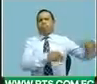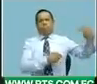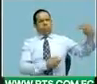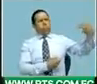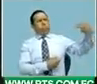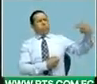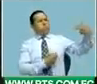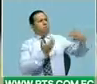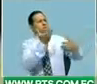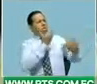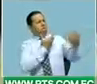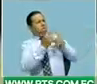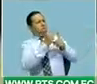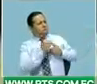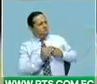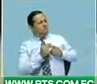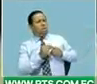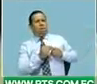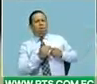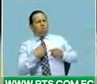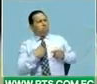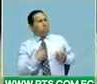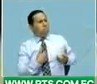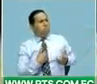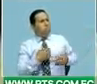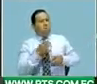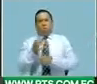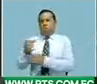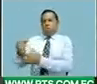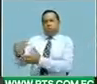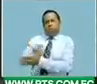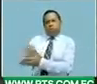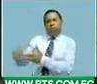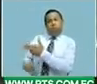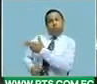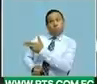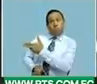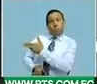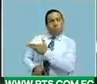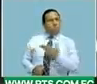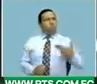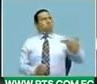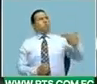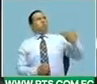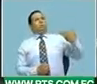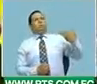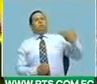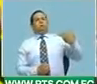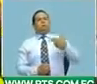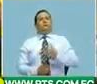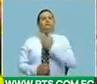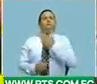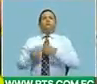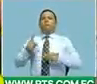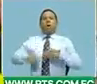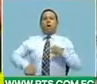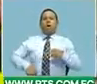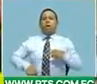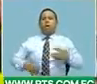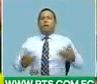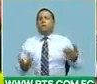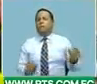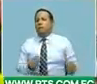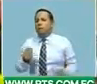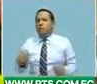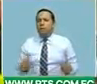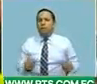automotor y accionan lo que es el arma de fuego. Afortunadamente no salió lo que es de proyectil. Que es evidente que la vida del cadete